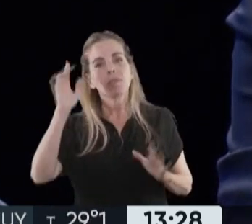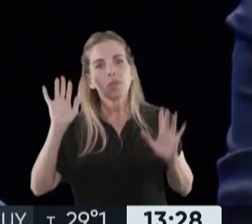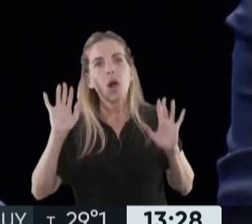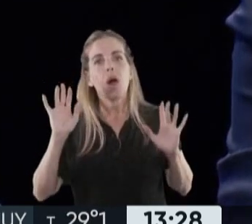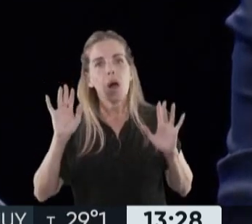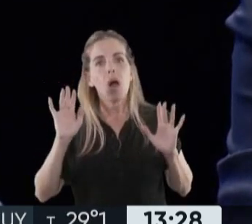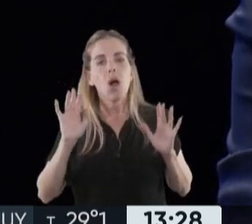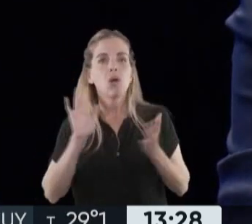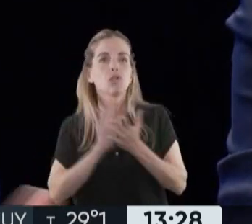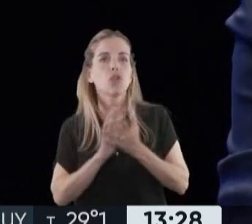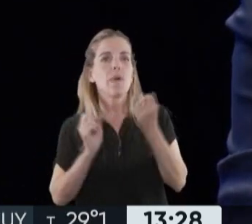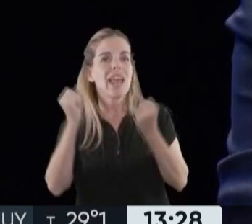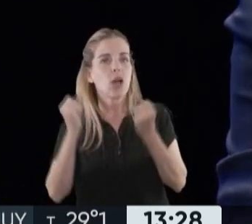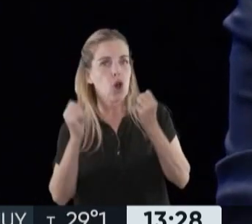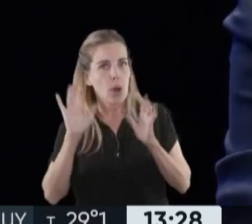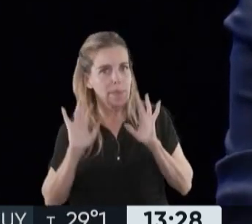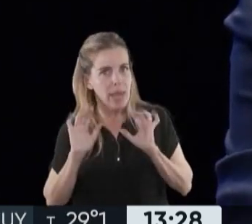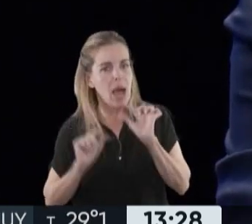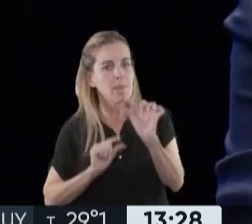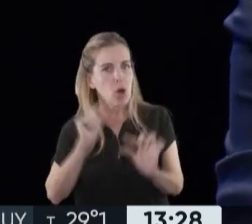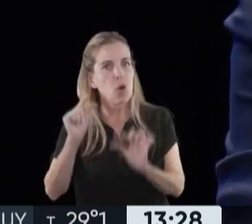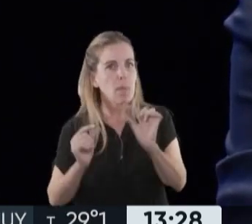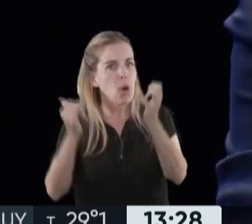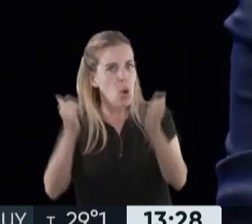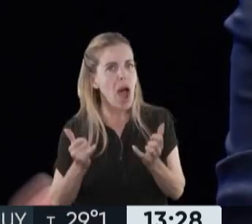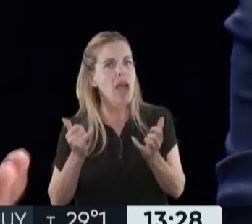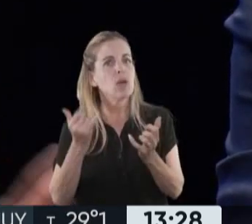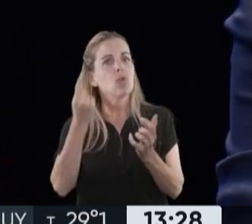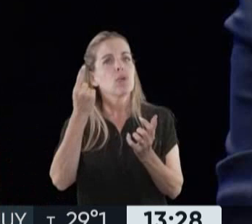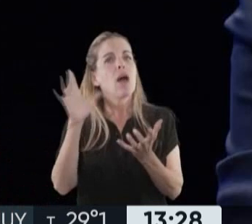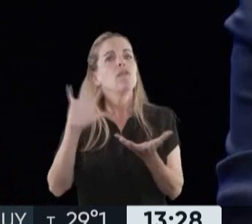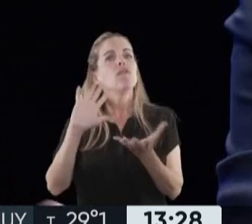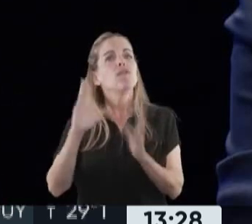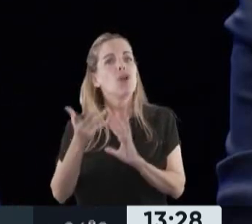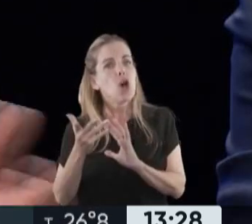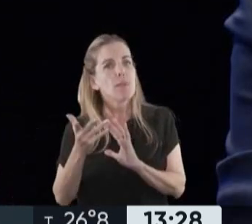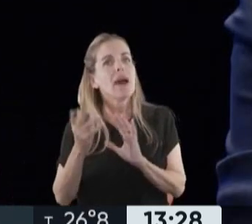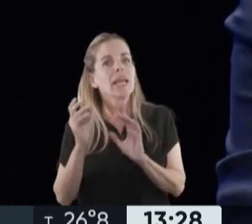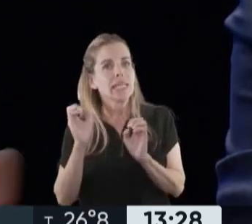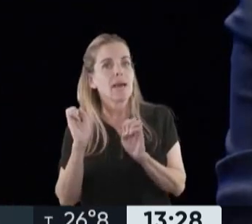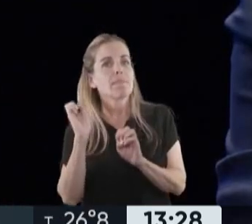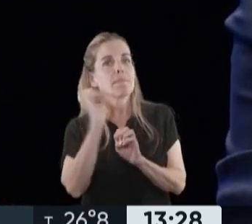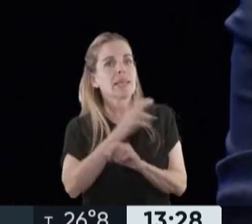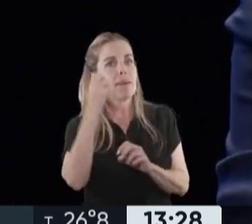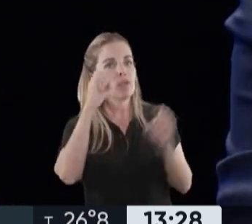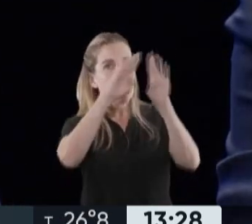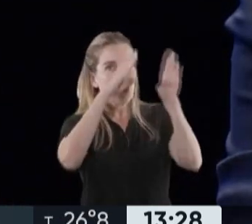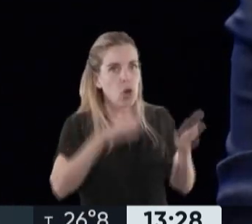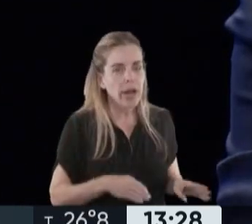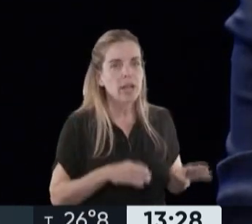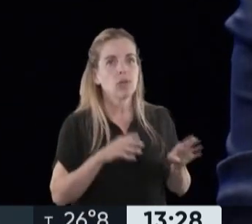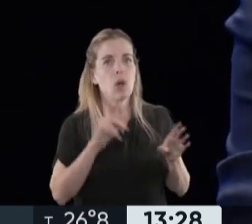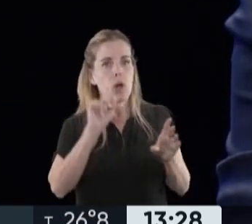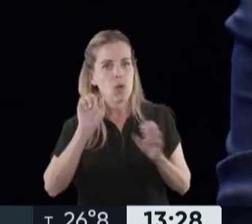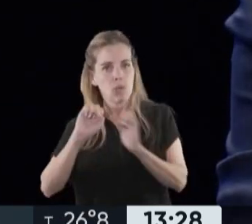en materia económica ya tenemos un modelo que hemos sometido al Congreso, que no